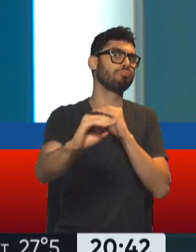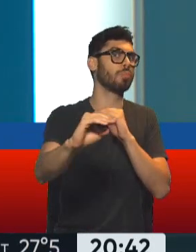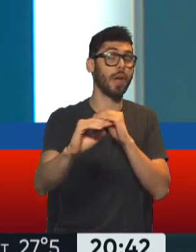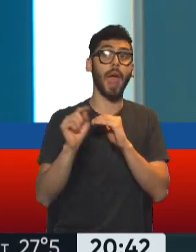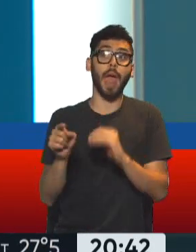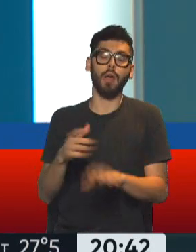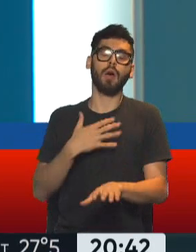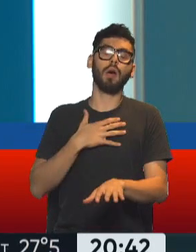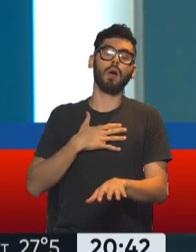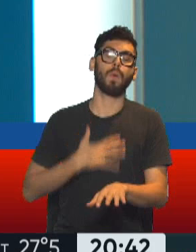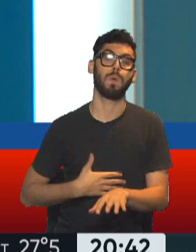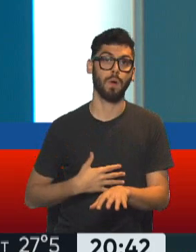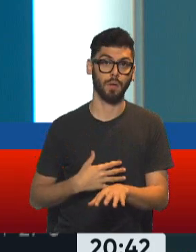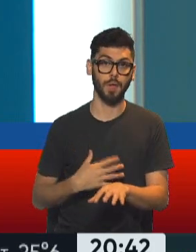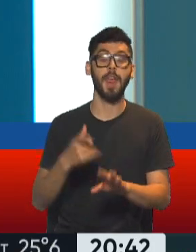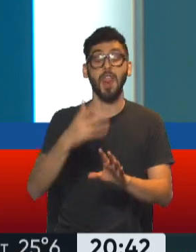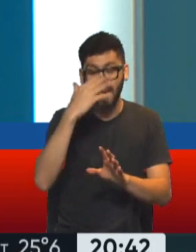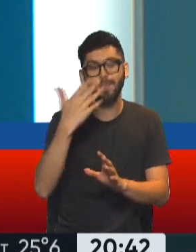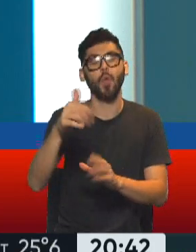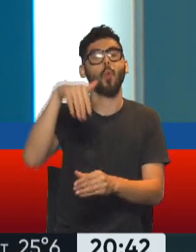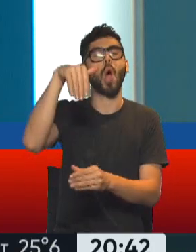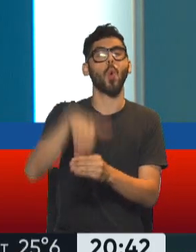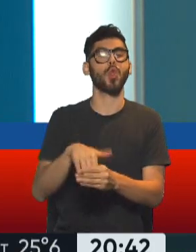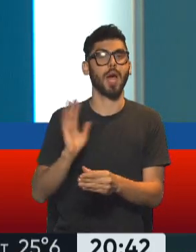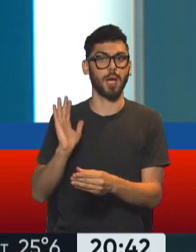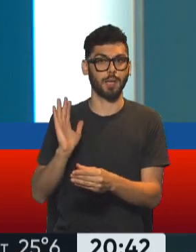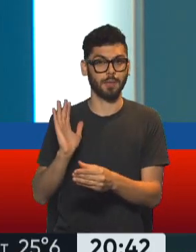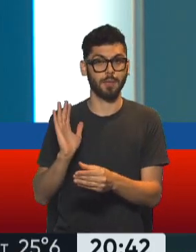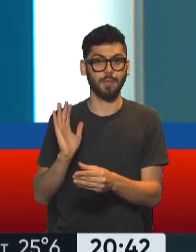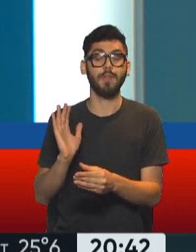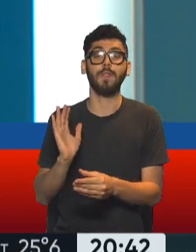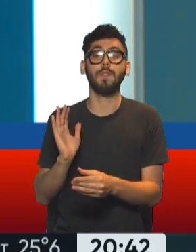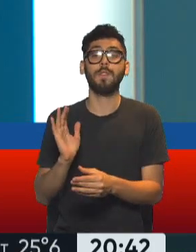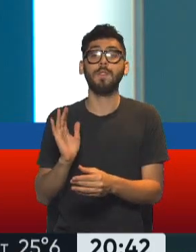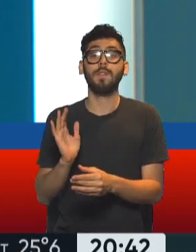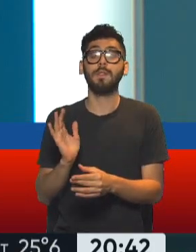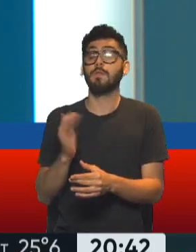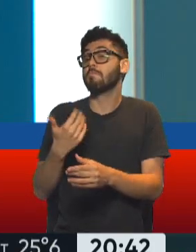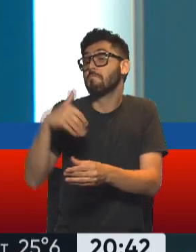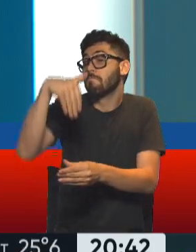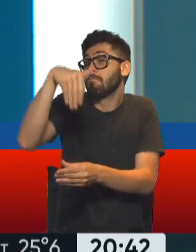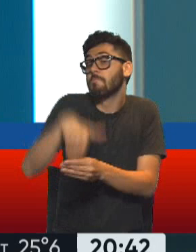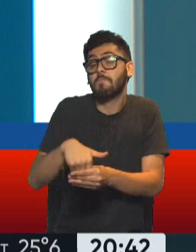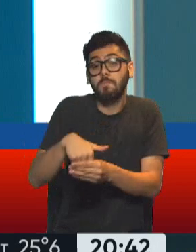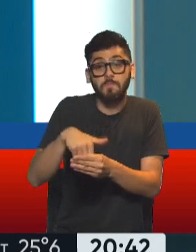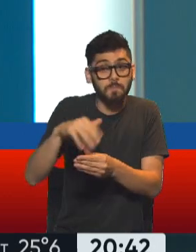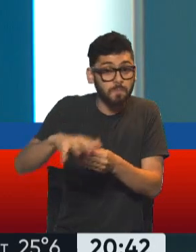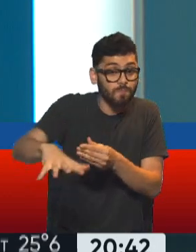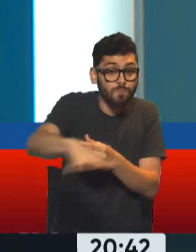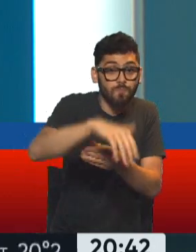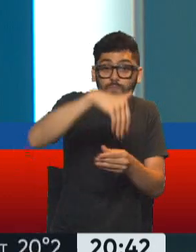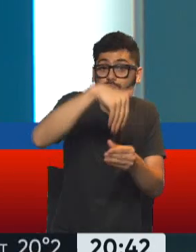tranquilidad y va a ir a votar y se va a expresar en las urnas y la expresión de la gente en las urnas el